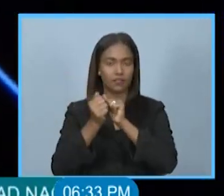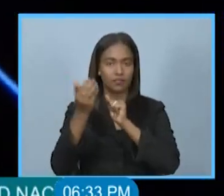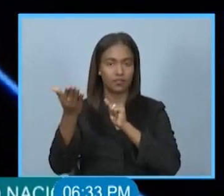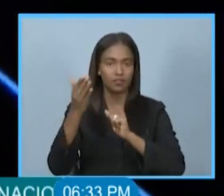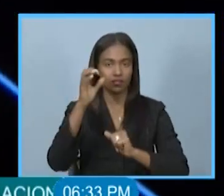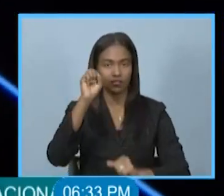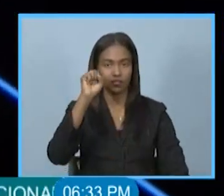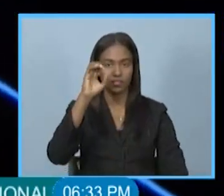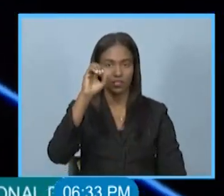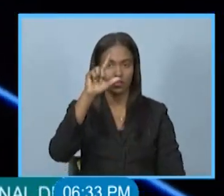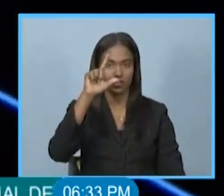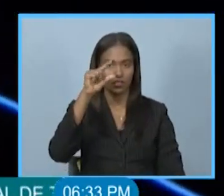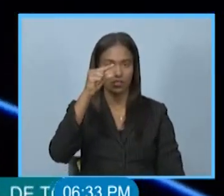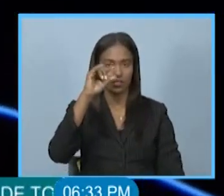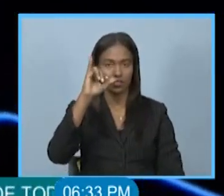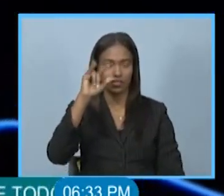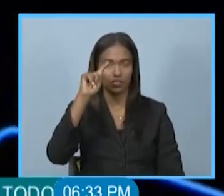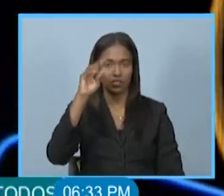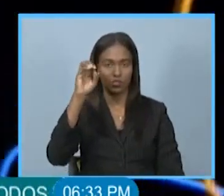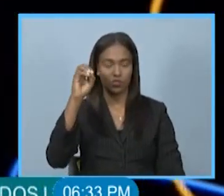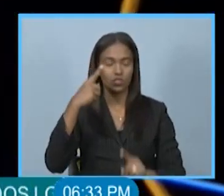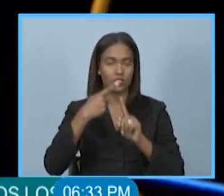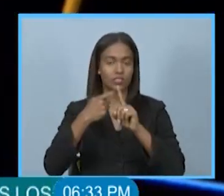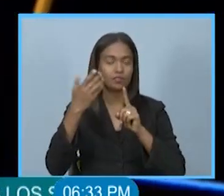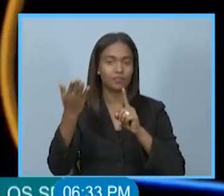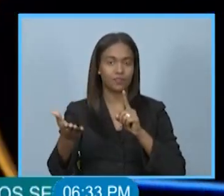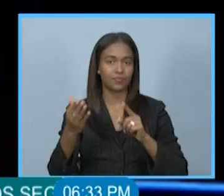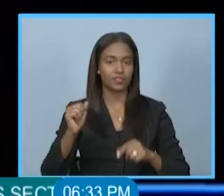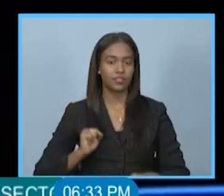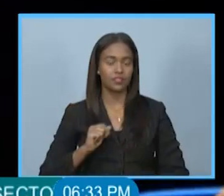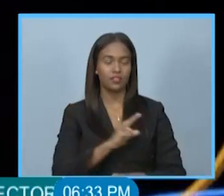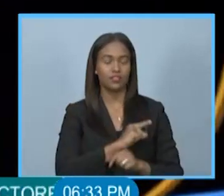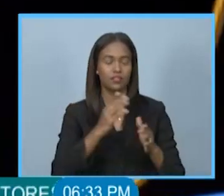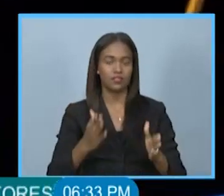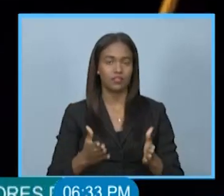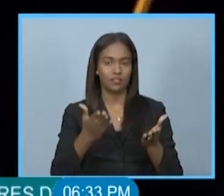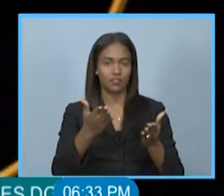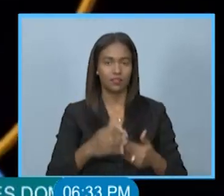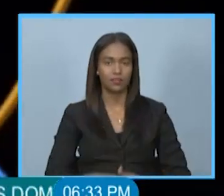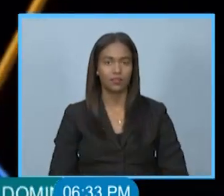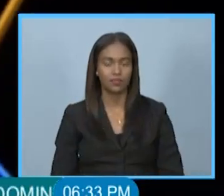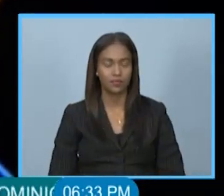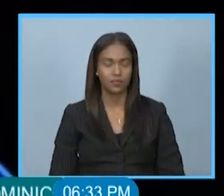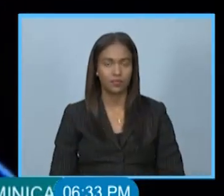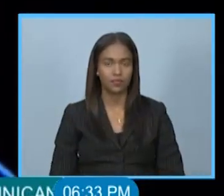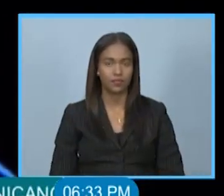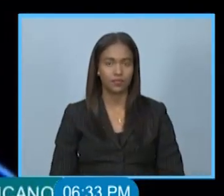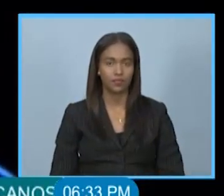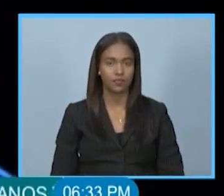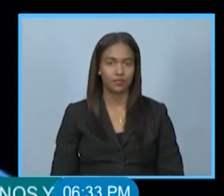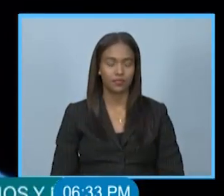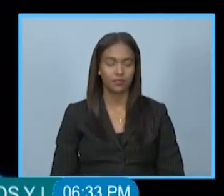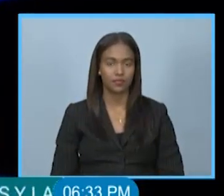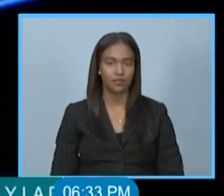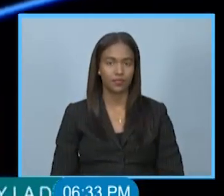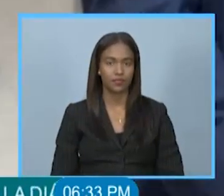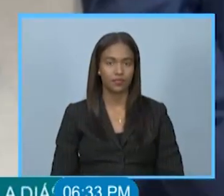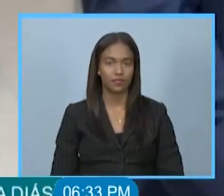compañera solange Soto desde Pues el senado de la República adelante conectó contigo sola Angie